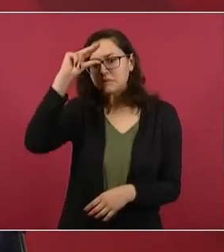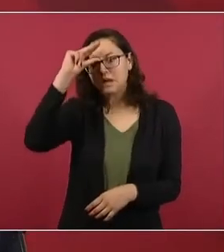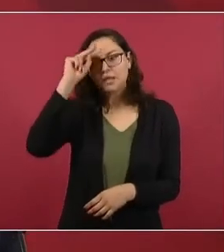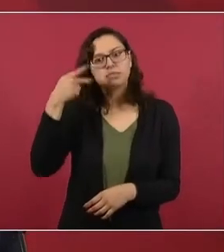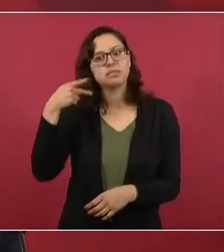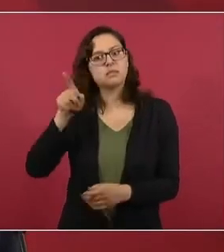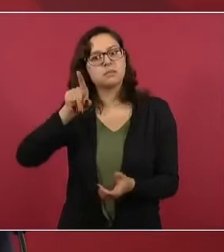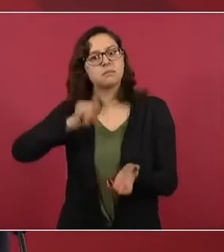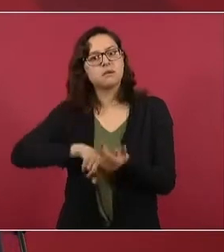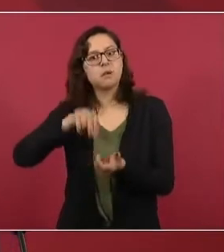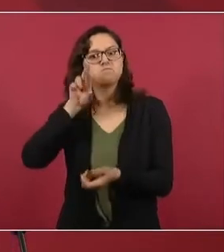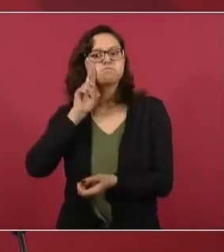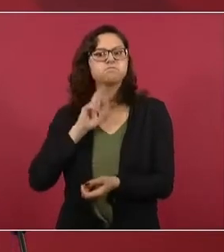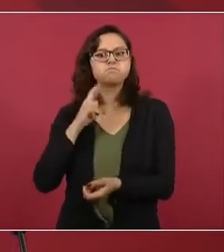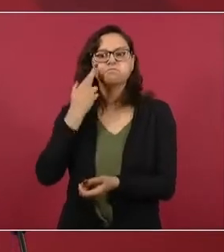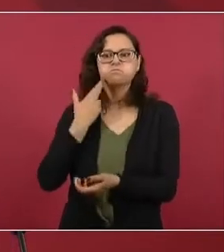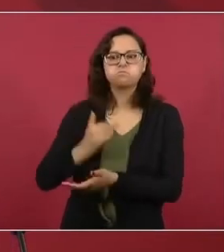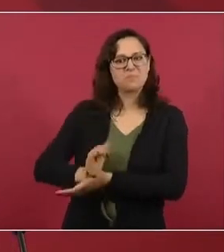Pero eso